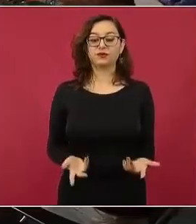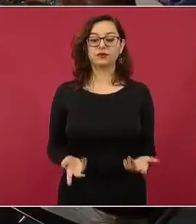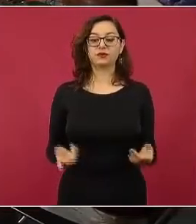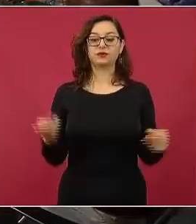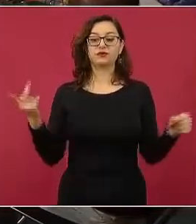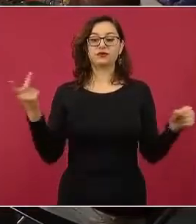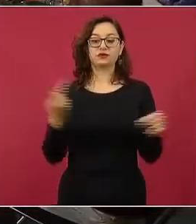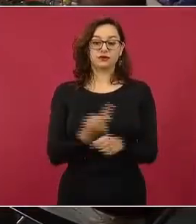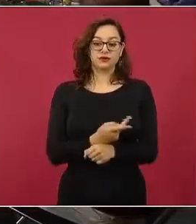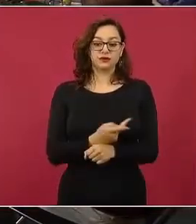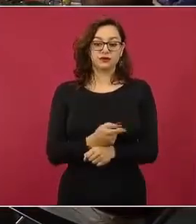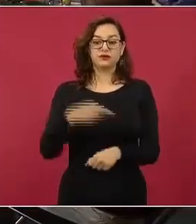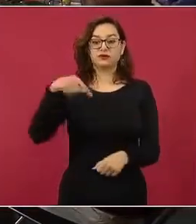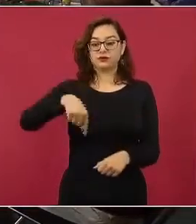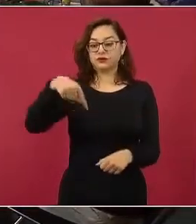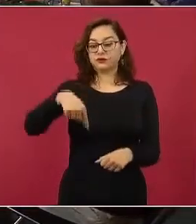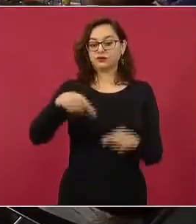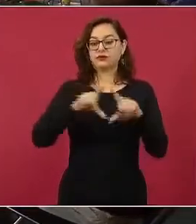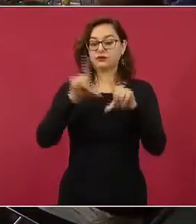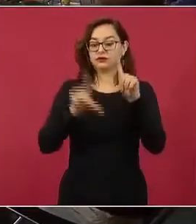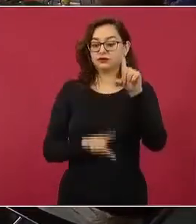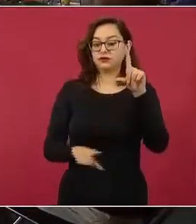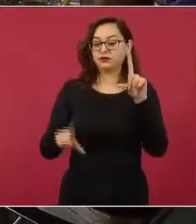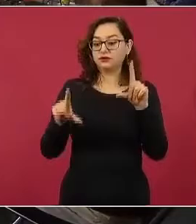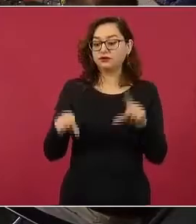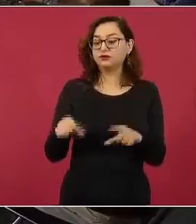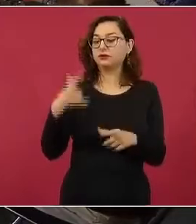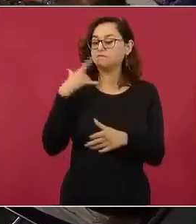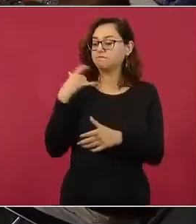de los políticos.